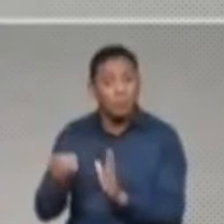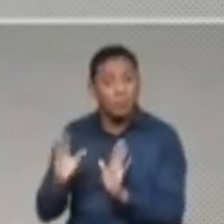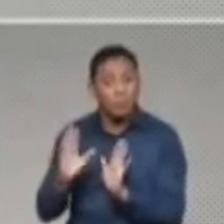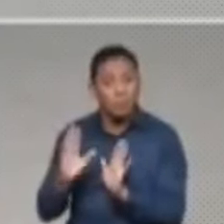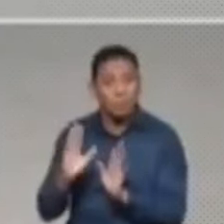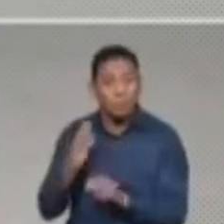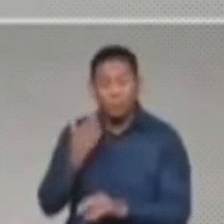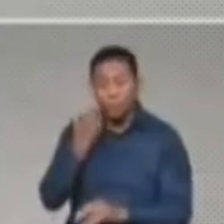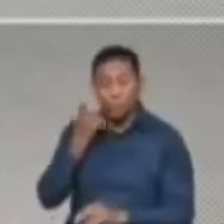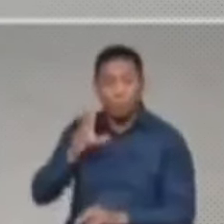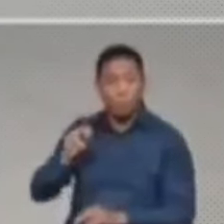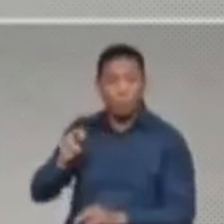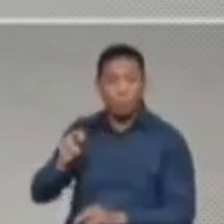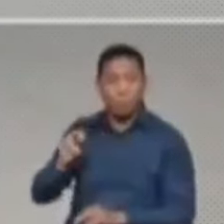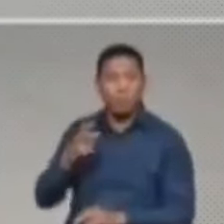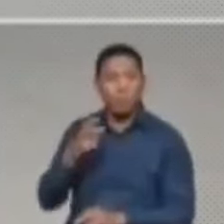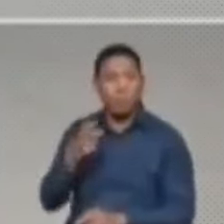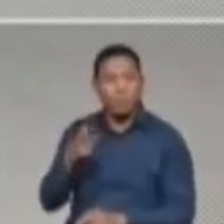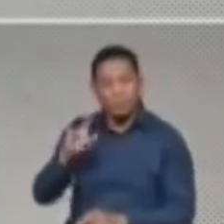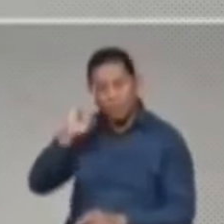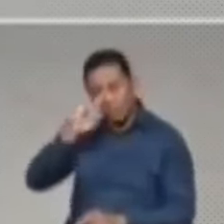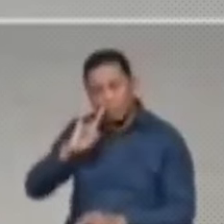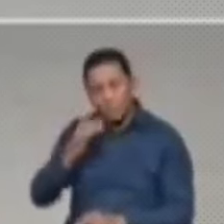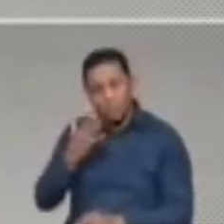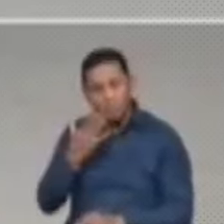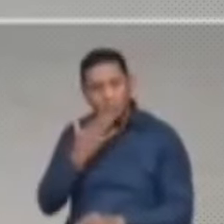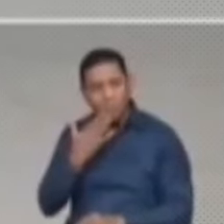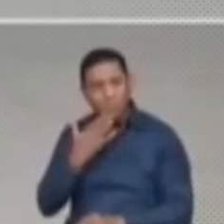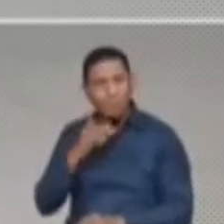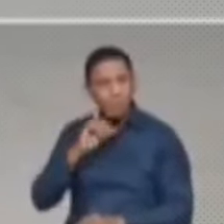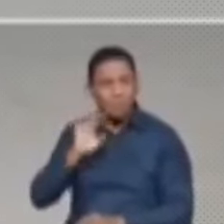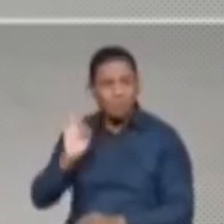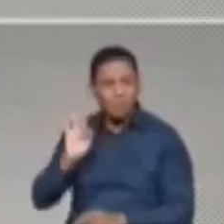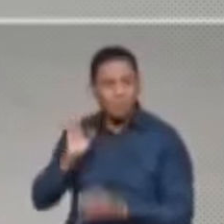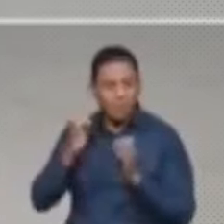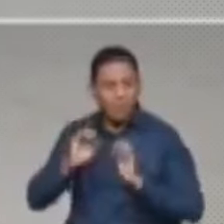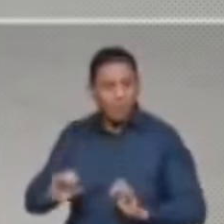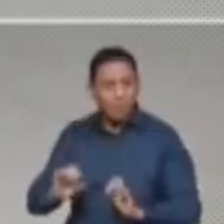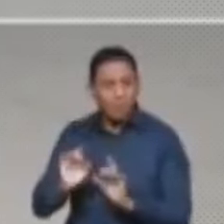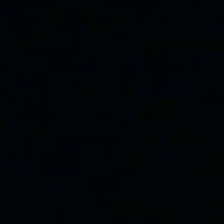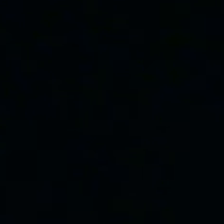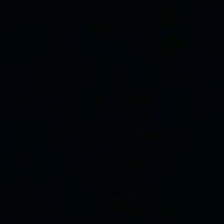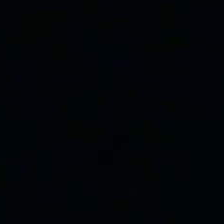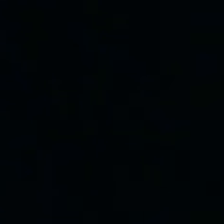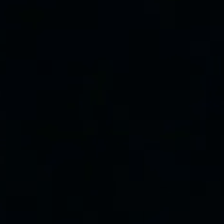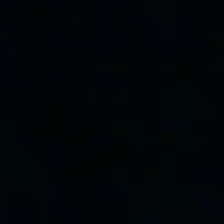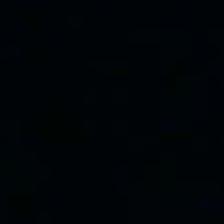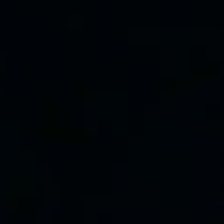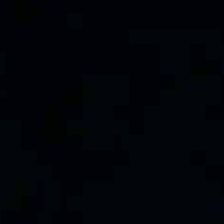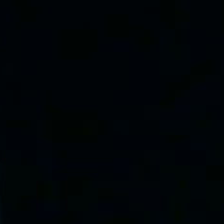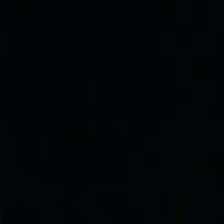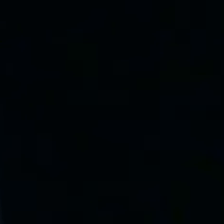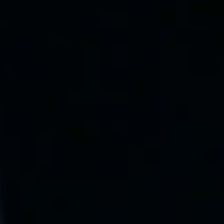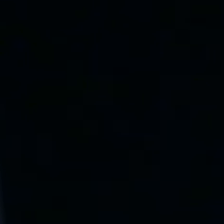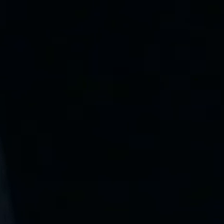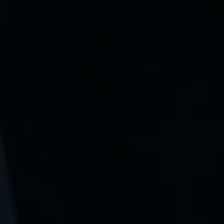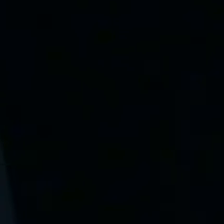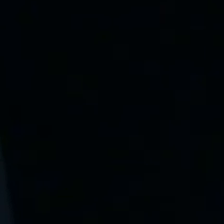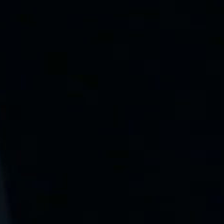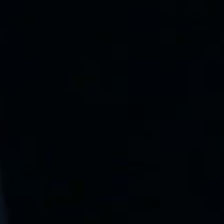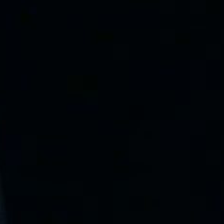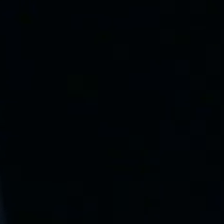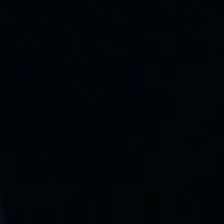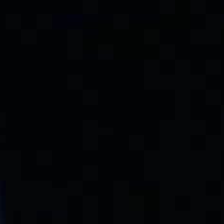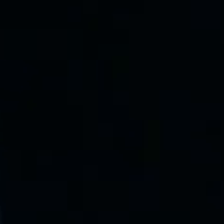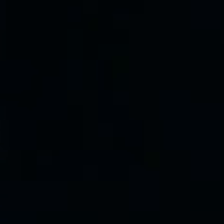y no queremos eso. Eres muy guapa, eres muy elegante para que te vaya a pasar. En esa misma conferencia, el exsecretario